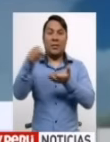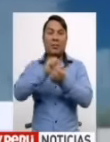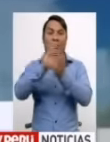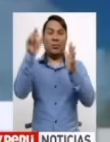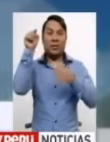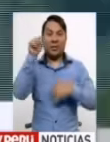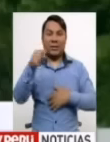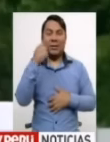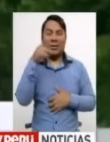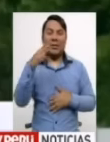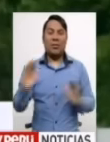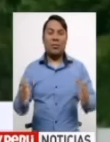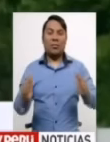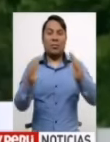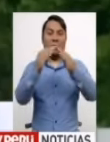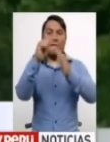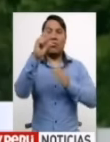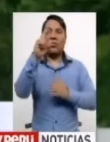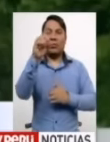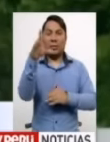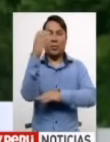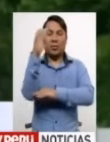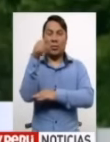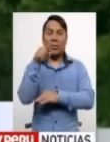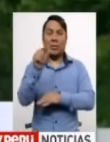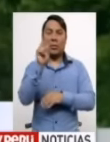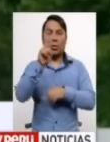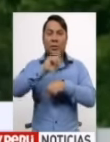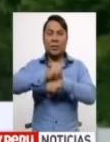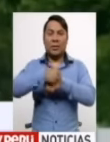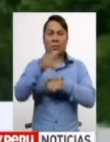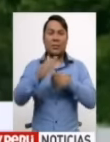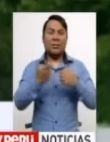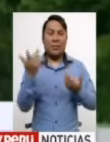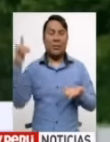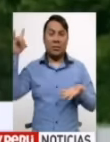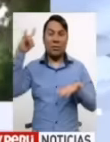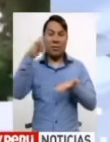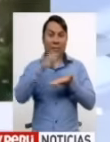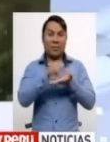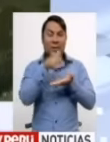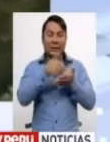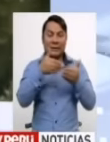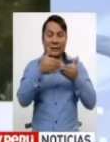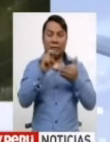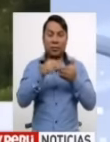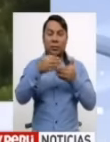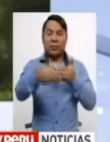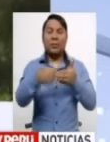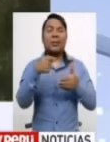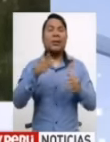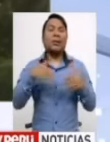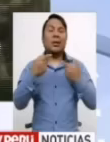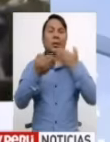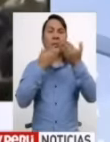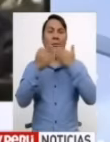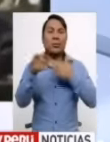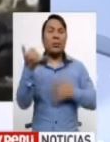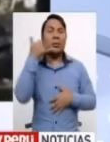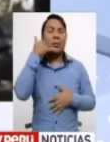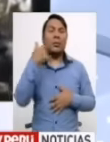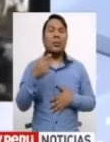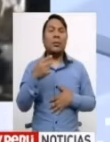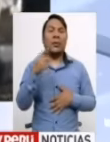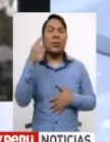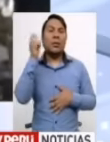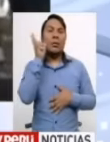zona conocida como Cerro El Gordo, a tan solo 2 minutos del aeropuerto de Medellín, revela lo que pudo suceder esa fatídica